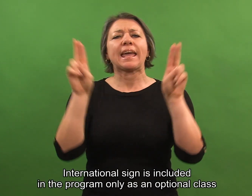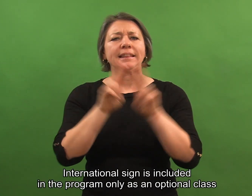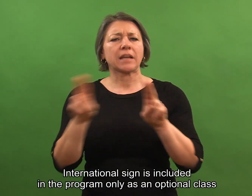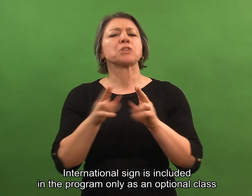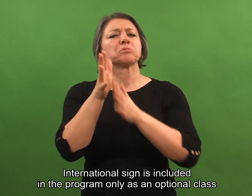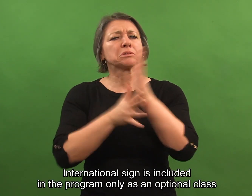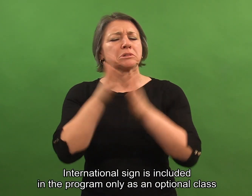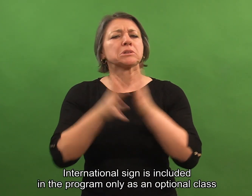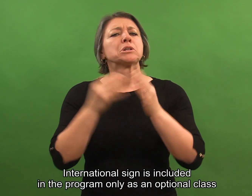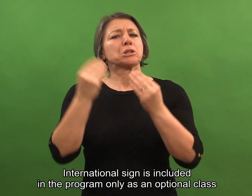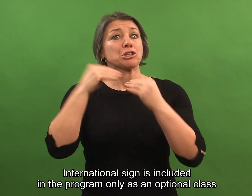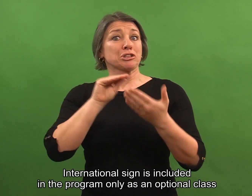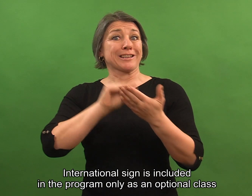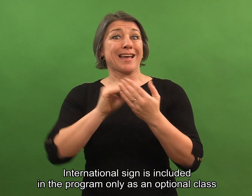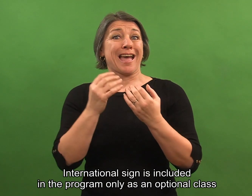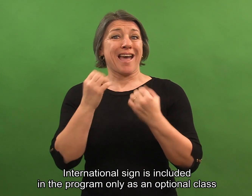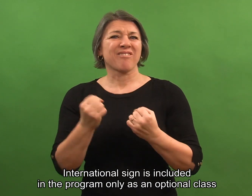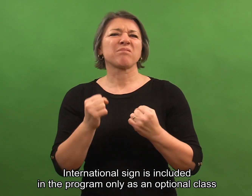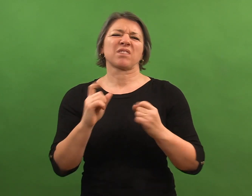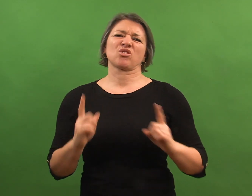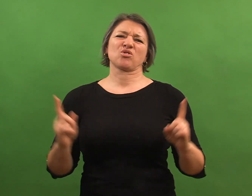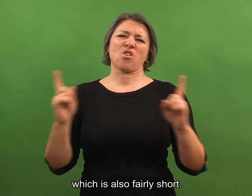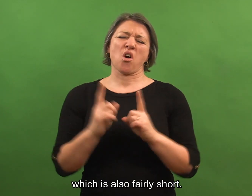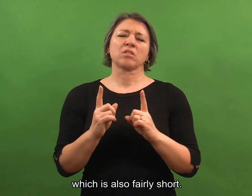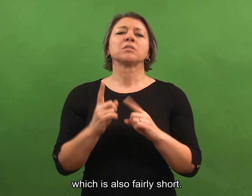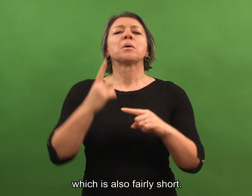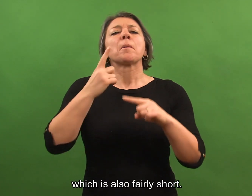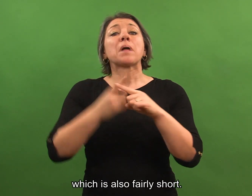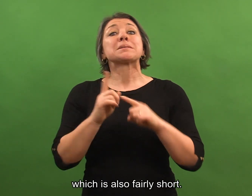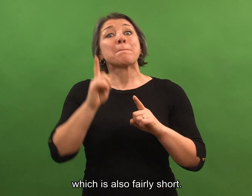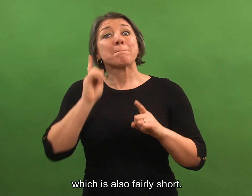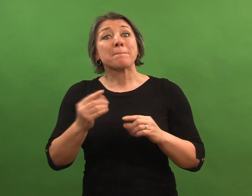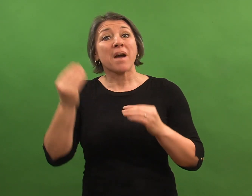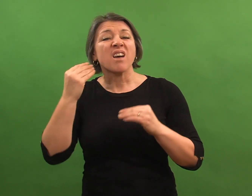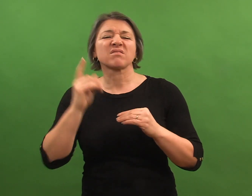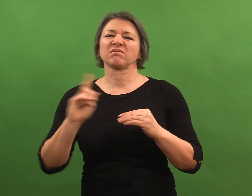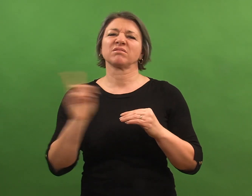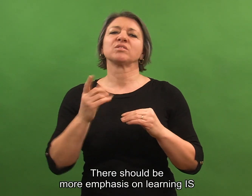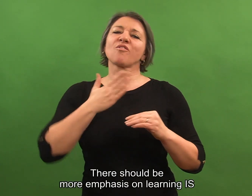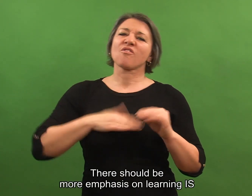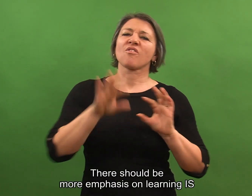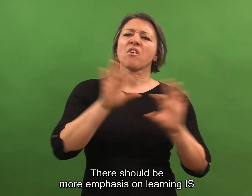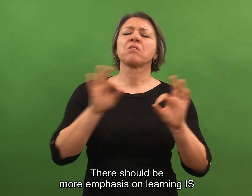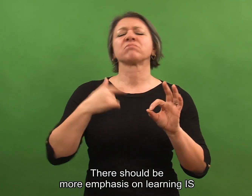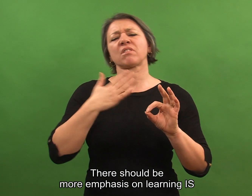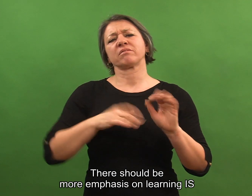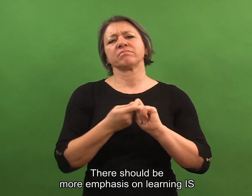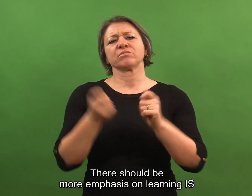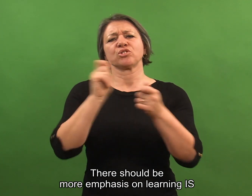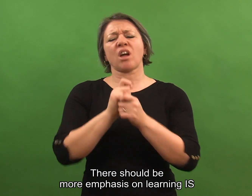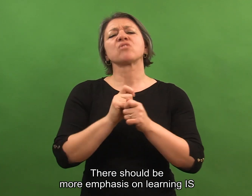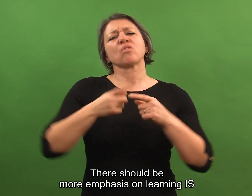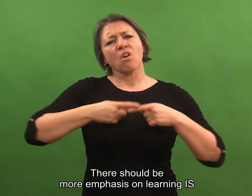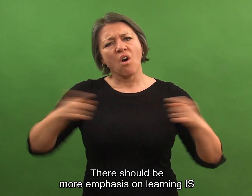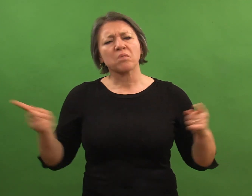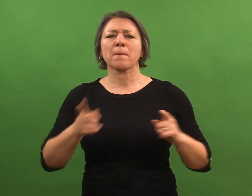Y el cuarto problema es que los signos internacionales se incluyen solamente como una